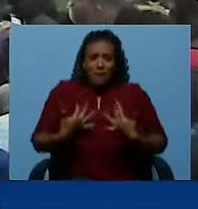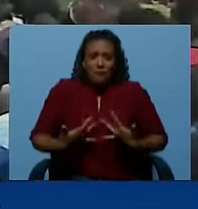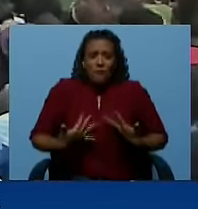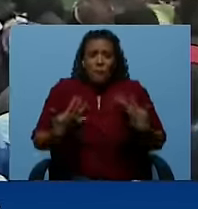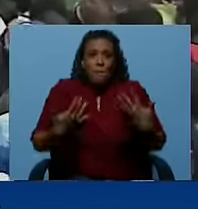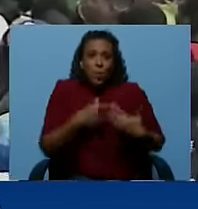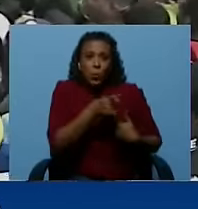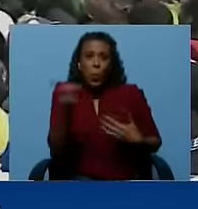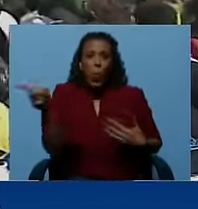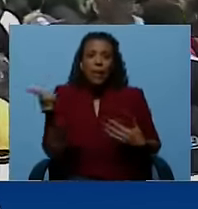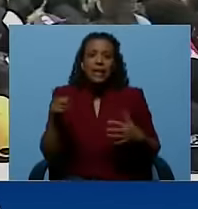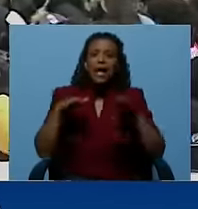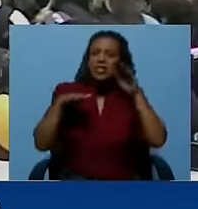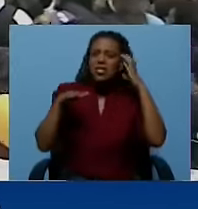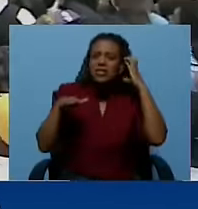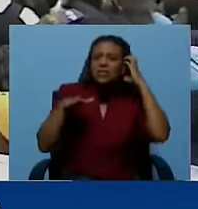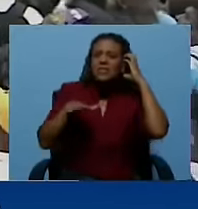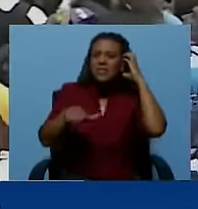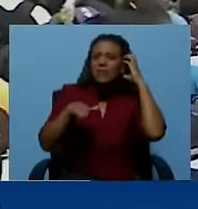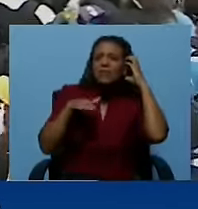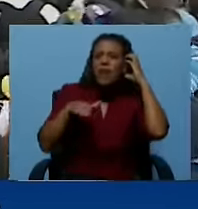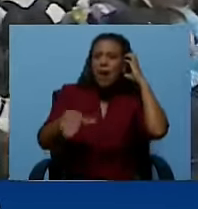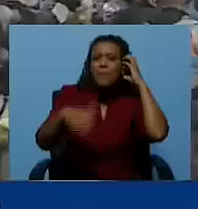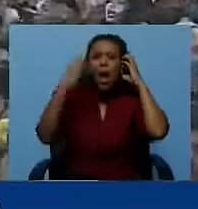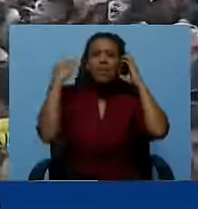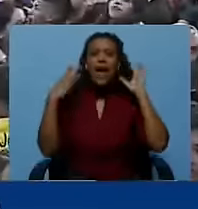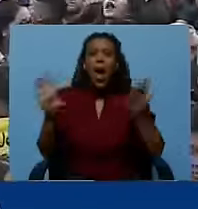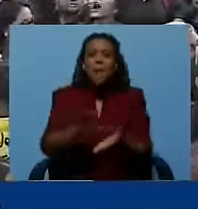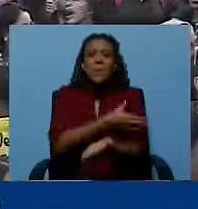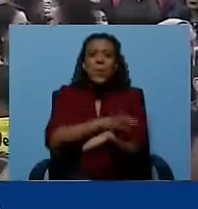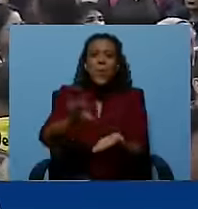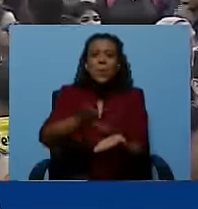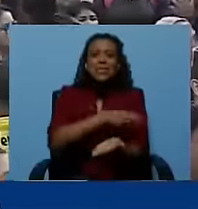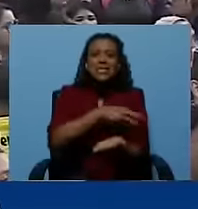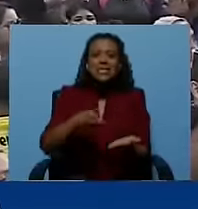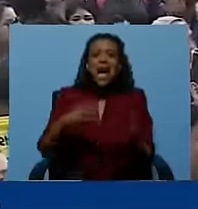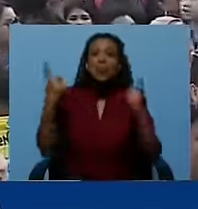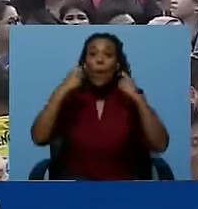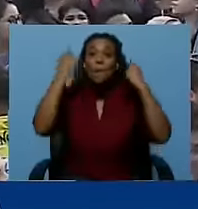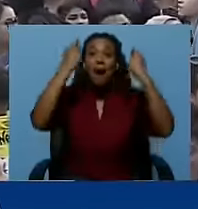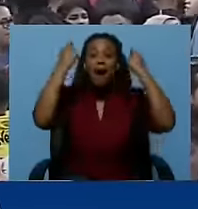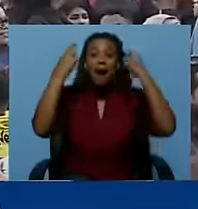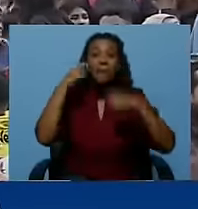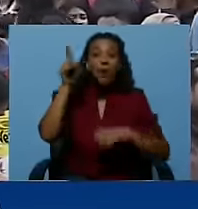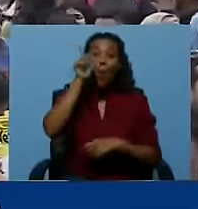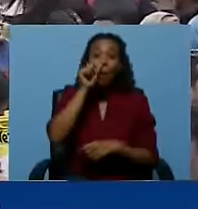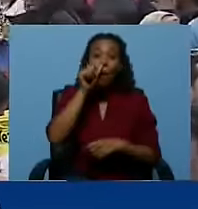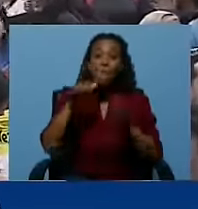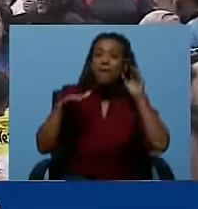mira, ya está mi DJ preferido, mira el DJ que nos acompañó en toda la campaña.